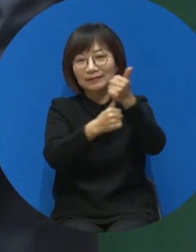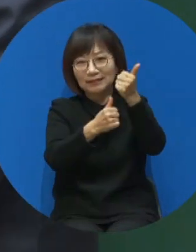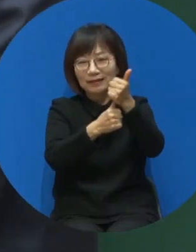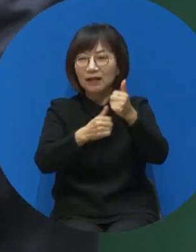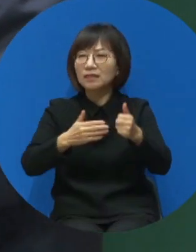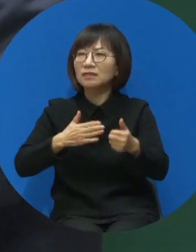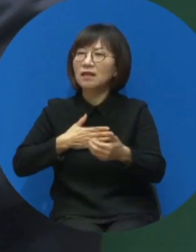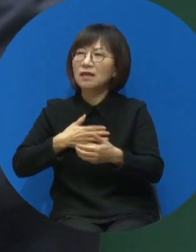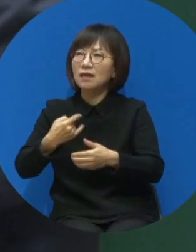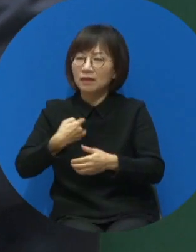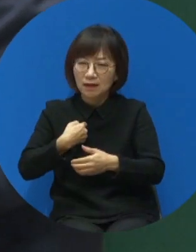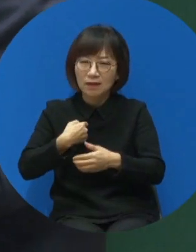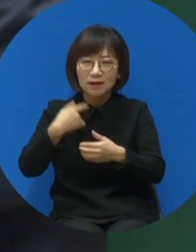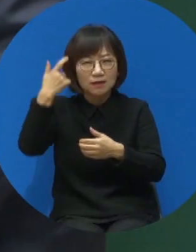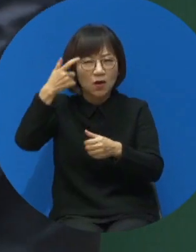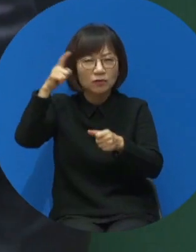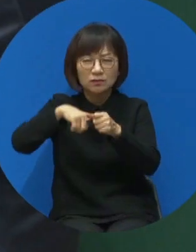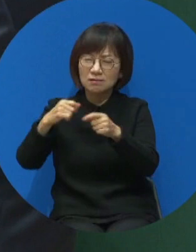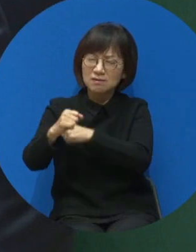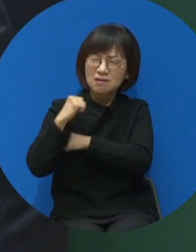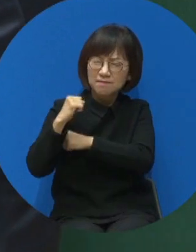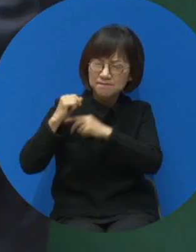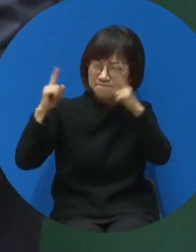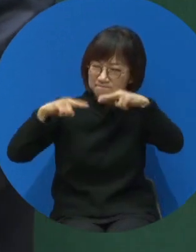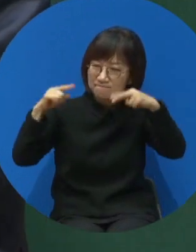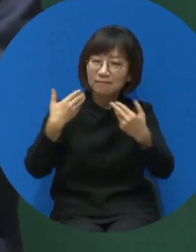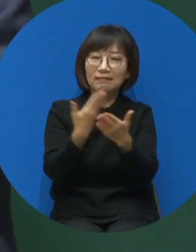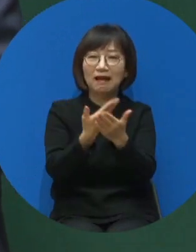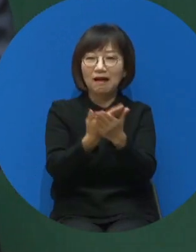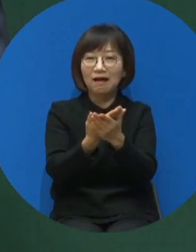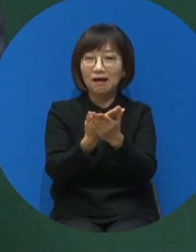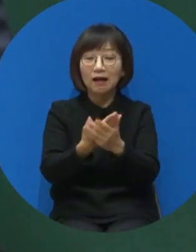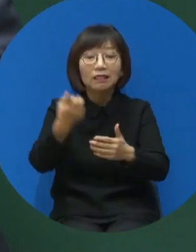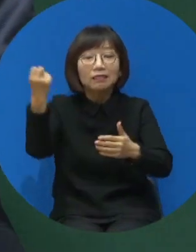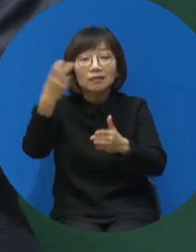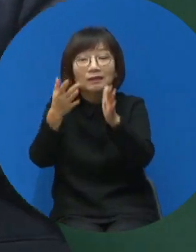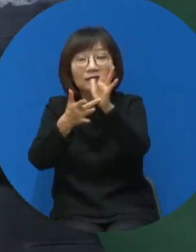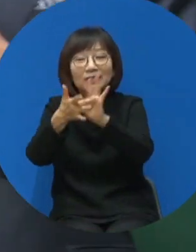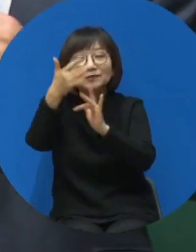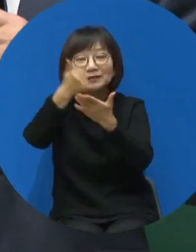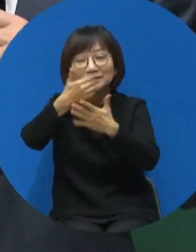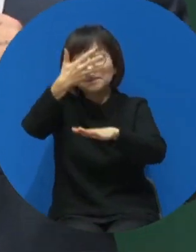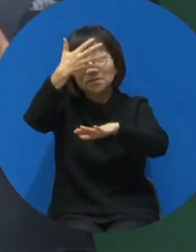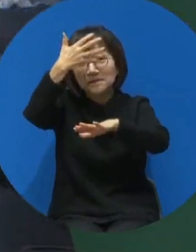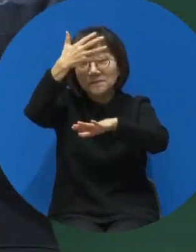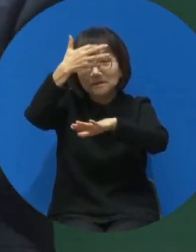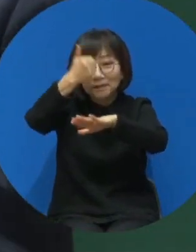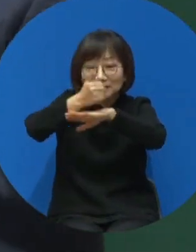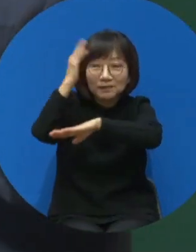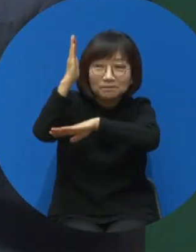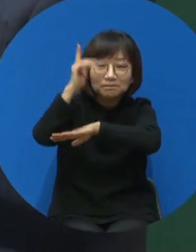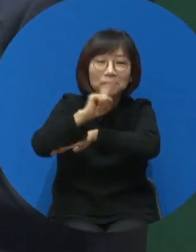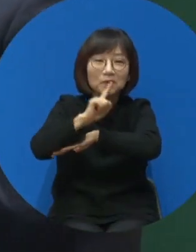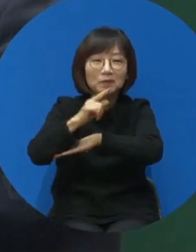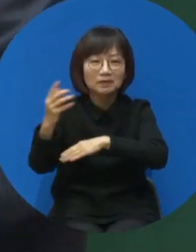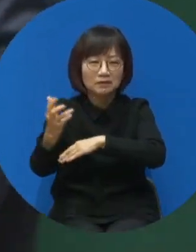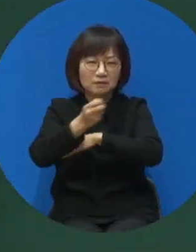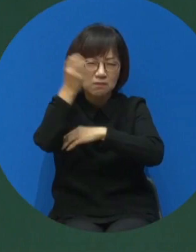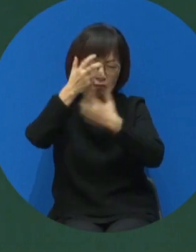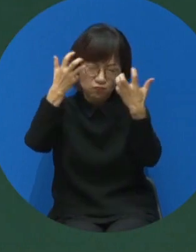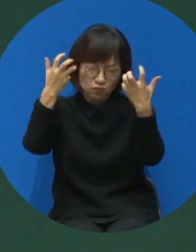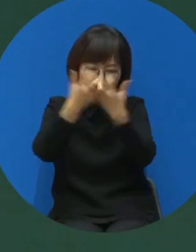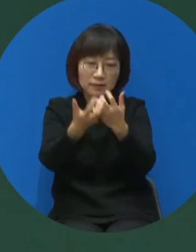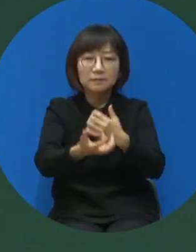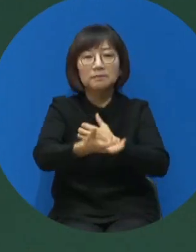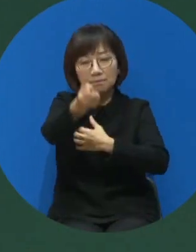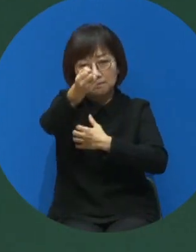espíritu que se suman a gol para atrás es lo mismo el señor jesús dijo al final reciban la plenitud del spirit awards